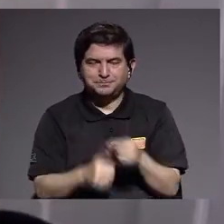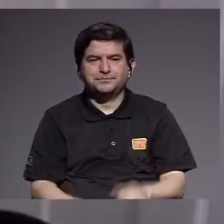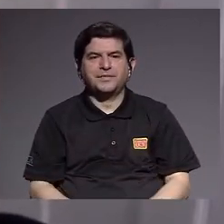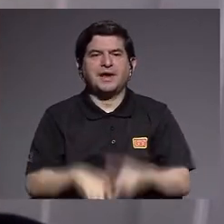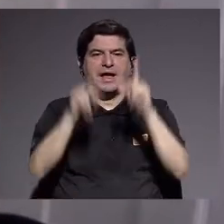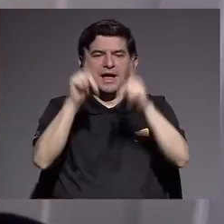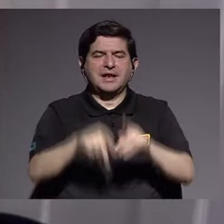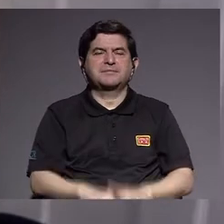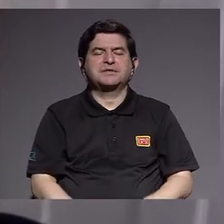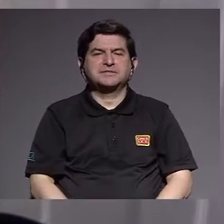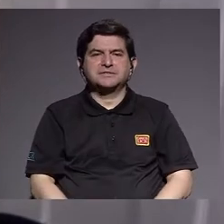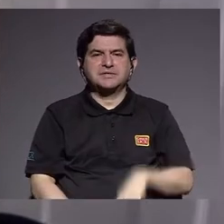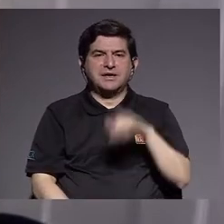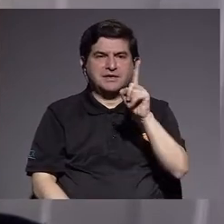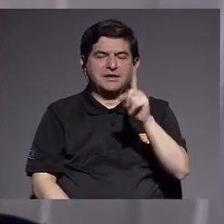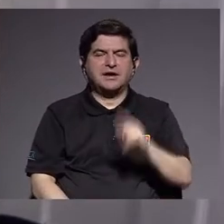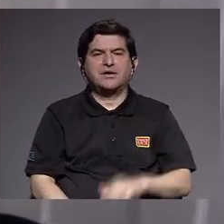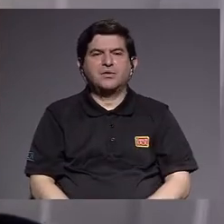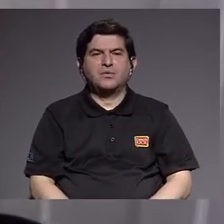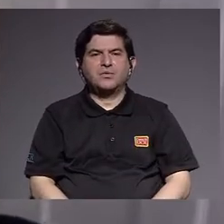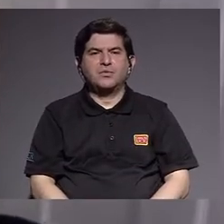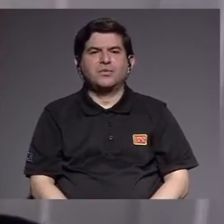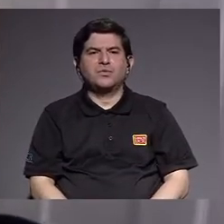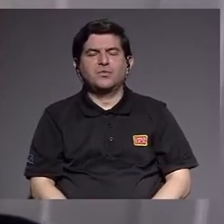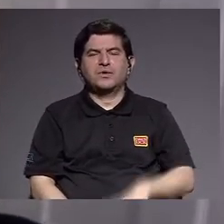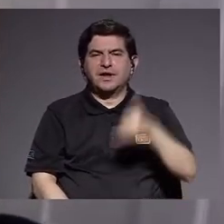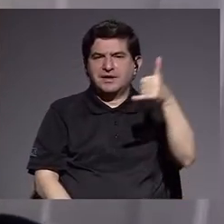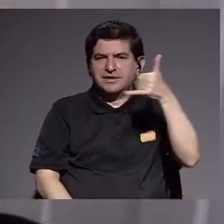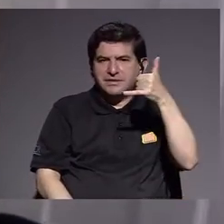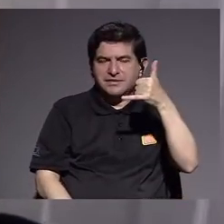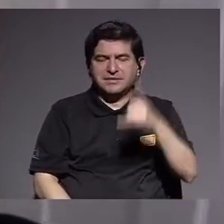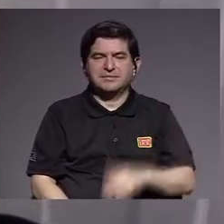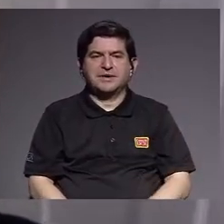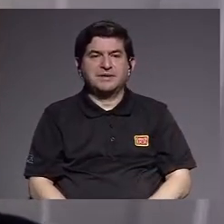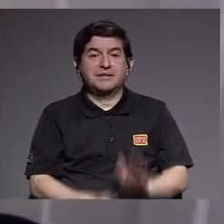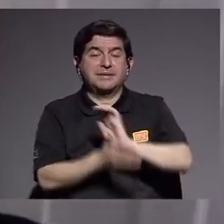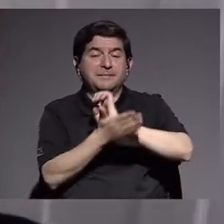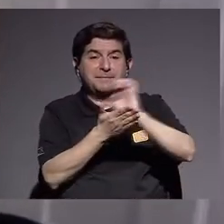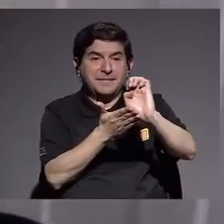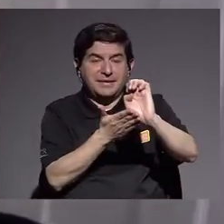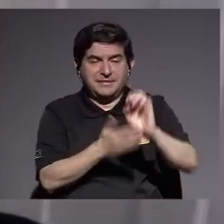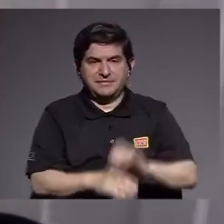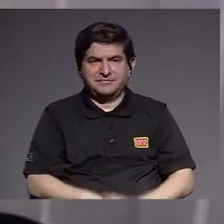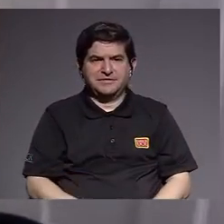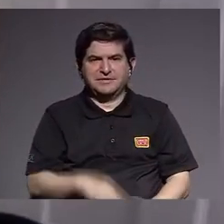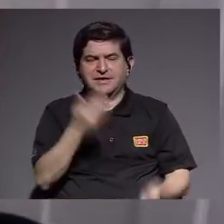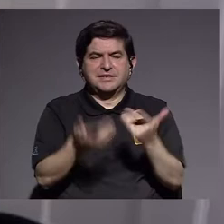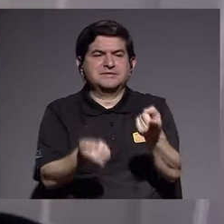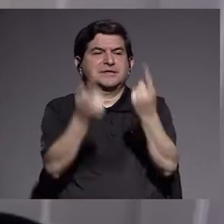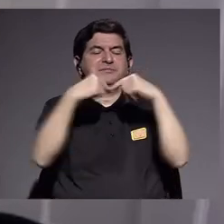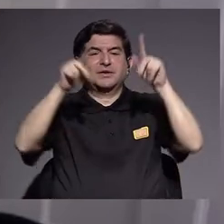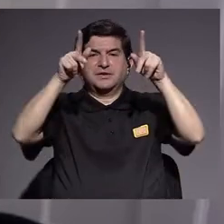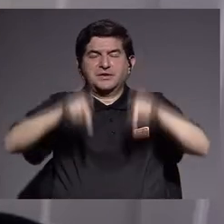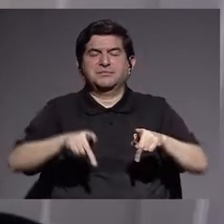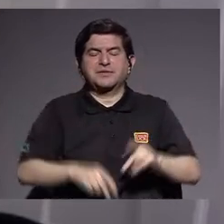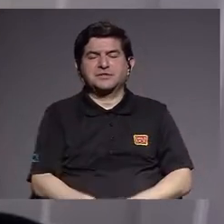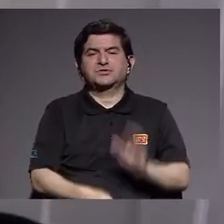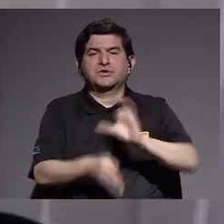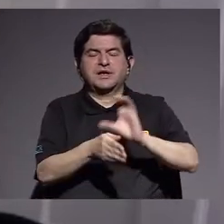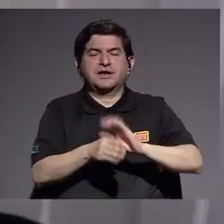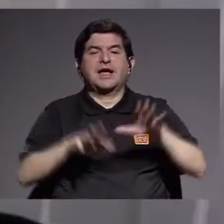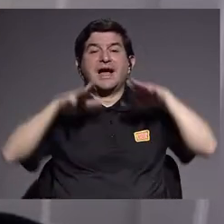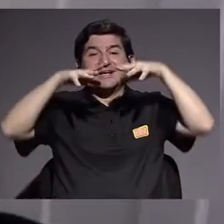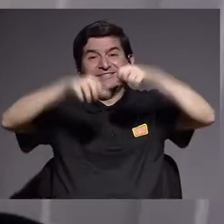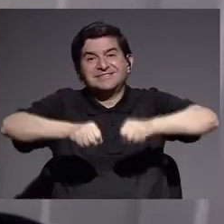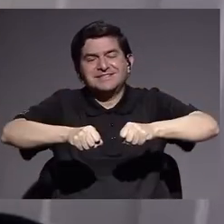primero realizarla el paciente una llamada para que el paciente nos llamen entonces así evitamos que venga